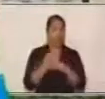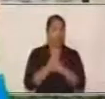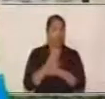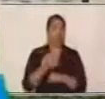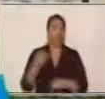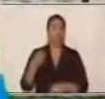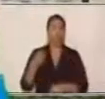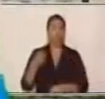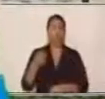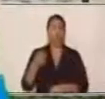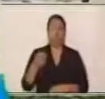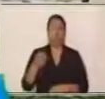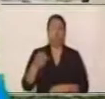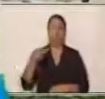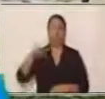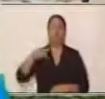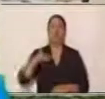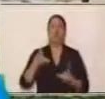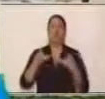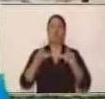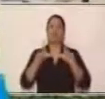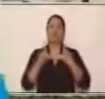Y nos va a quedar un cuadrado como este.